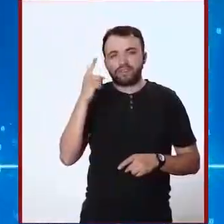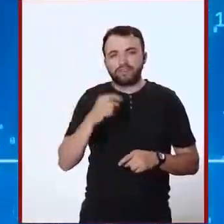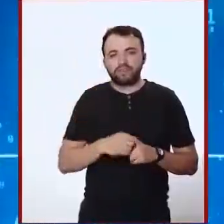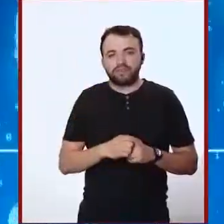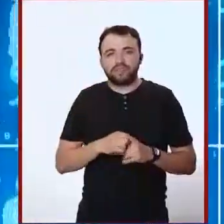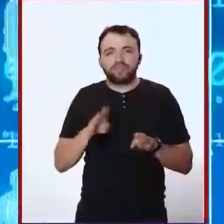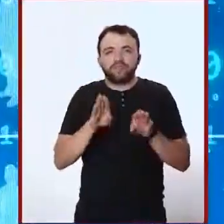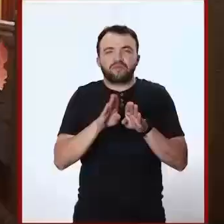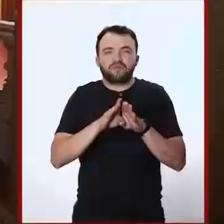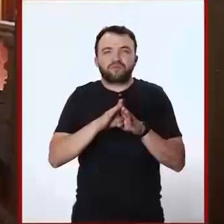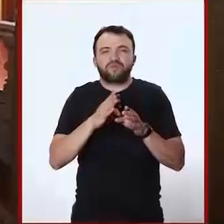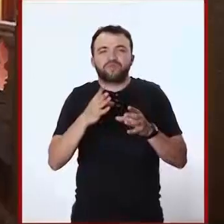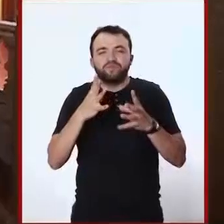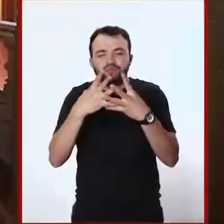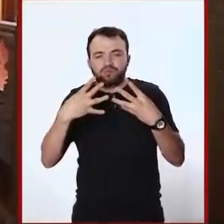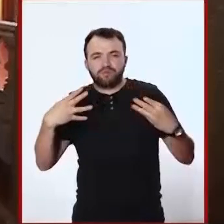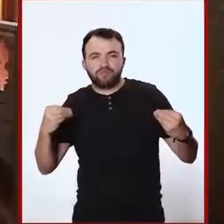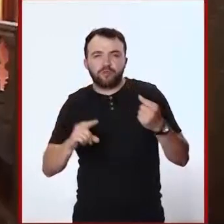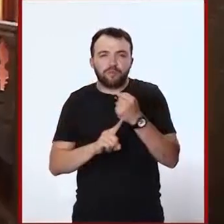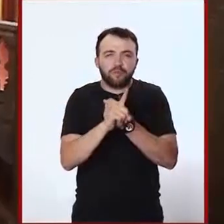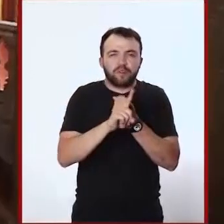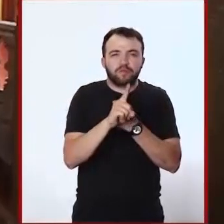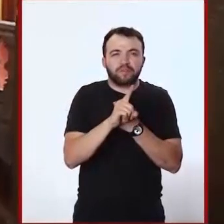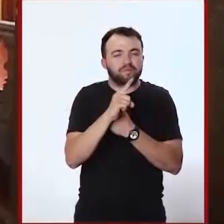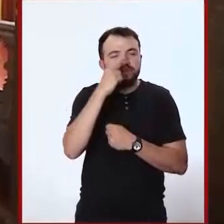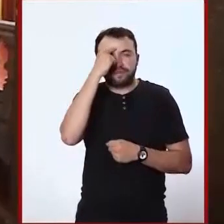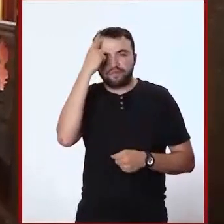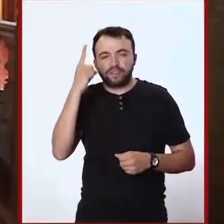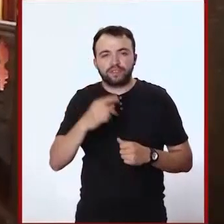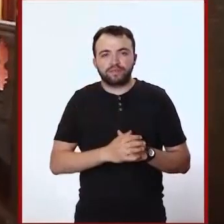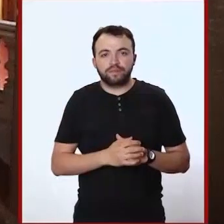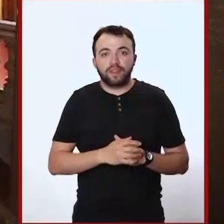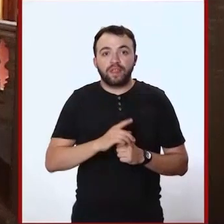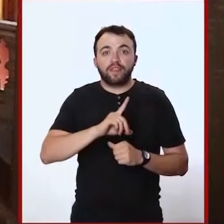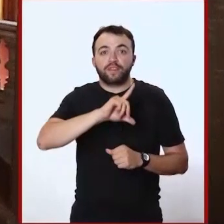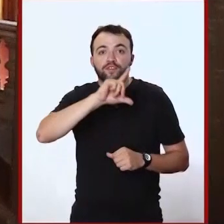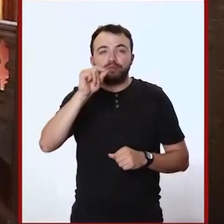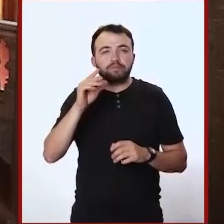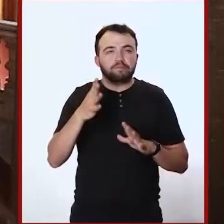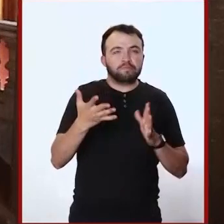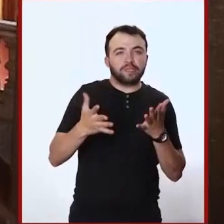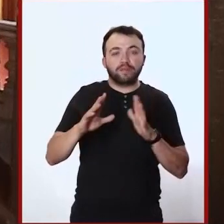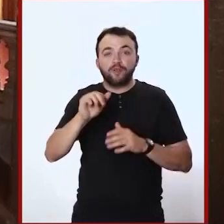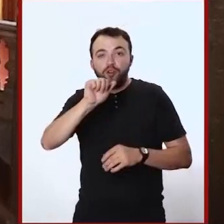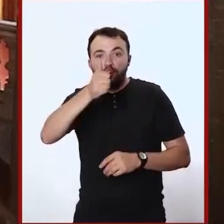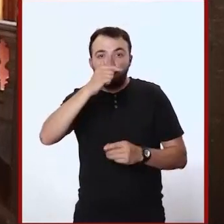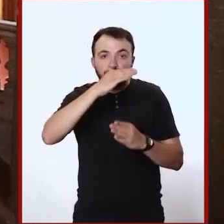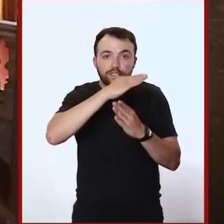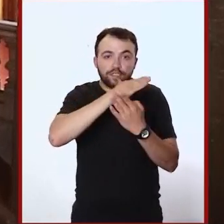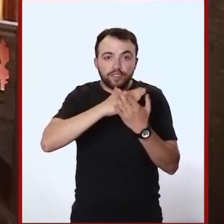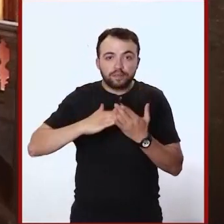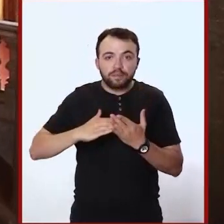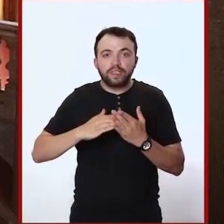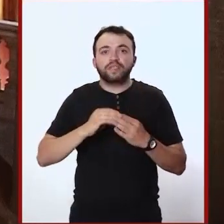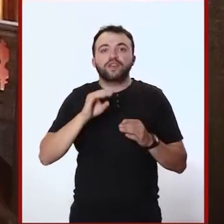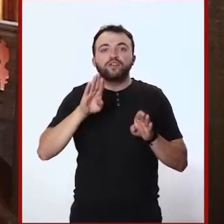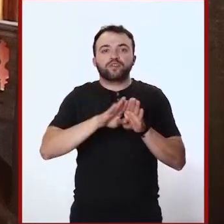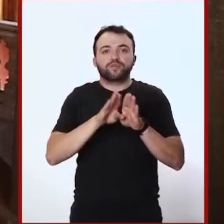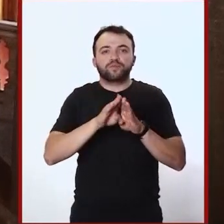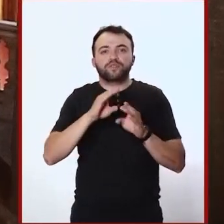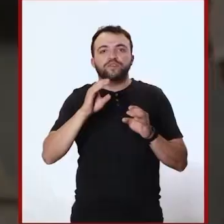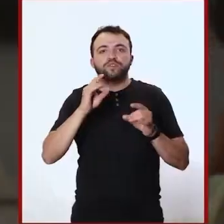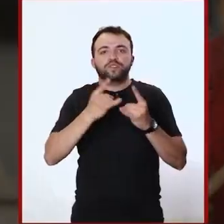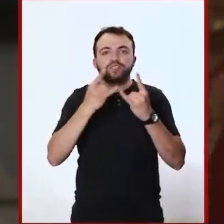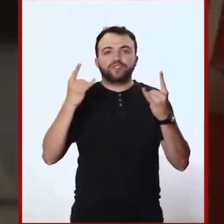problemas técnicos. Y ya por ahí de las 11:30 terminaremos con una historia de responsabilidad social, cívica y ética.